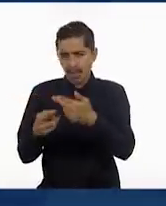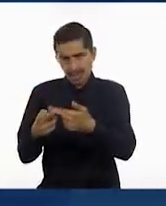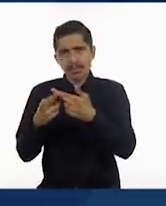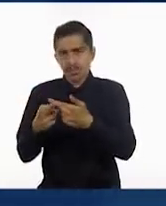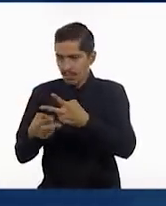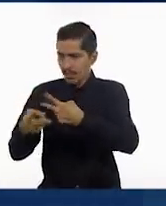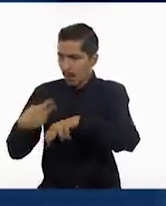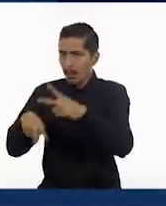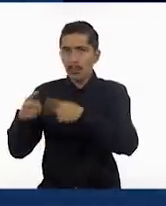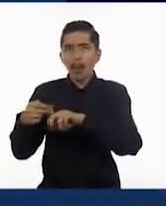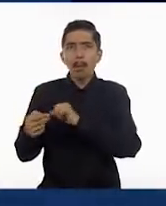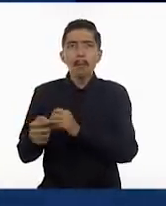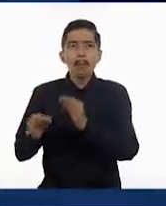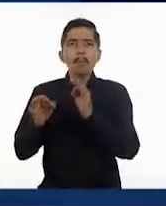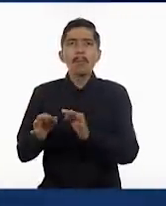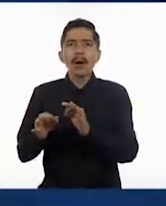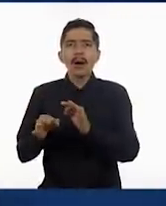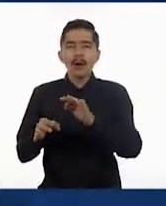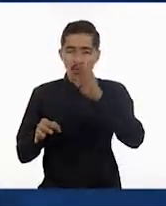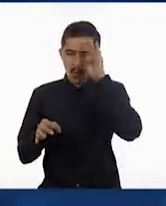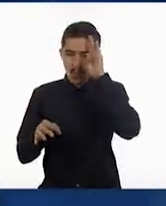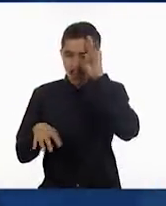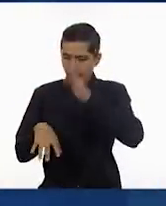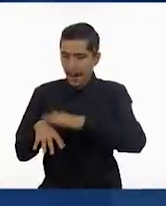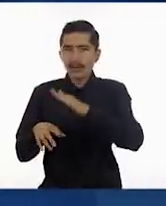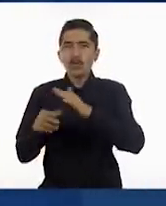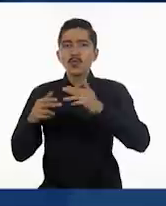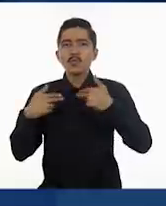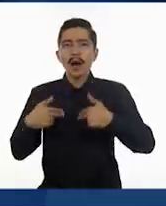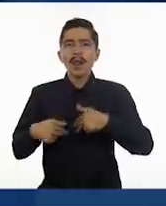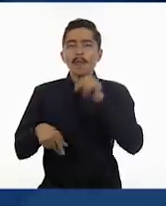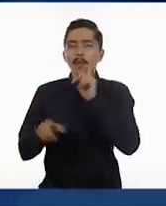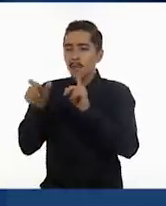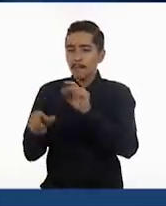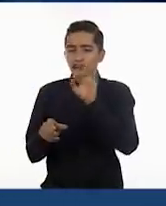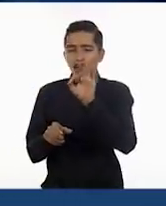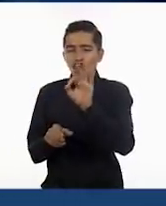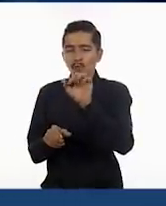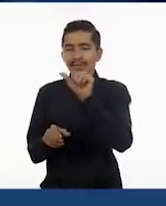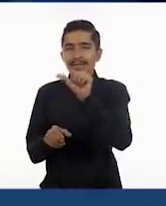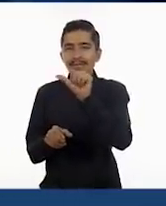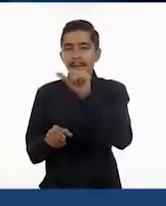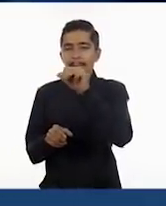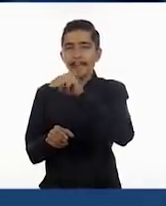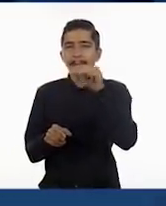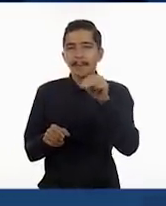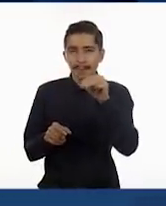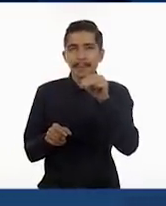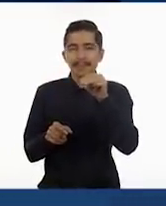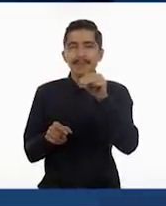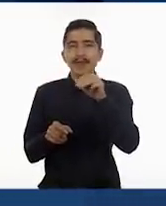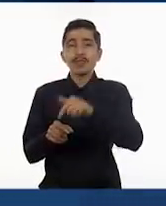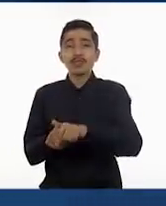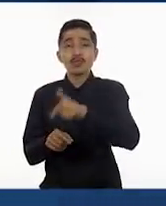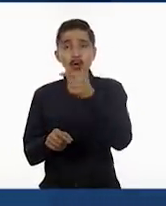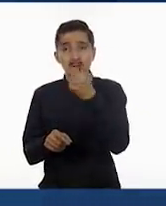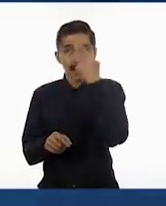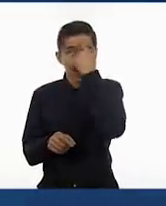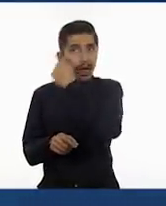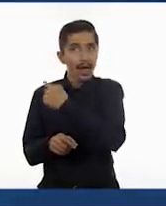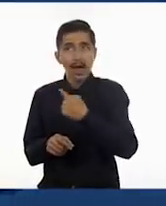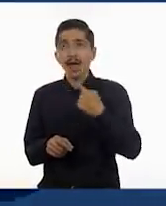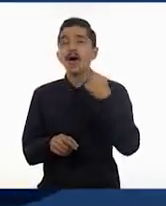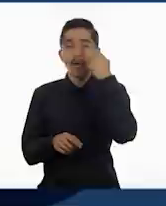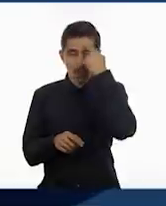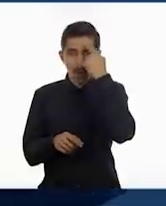nutrientes. La célula humana más grande que existe, con un diámetro de 0.16 milímetros. Vive de 12 horas a 2 días